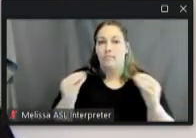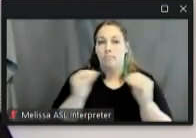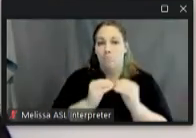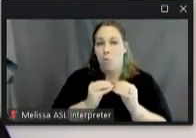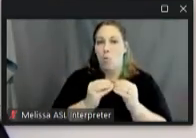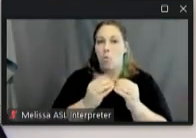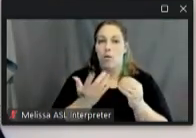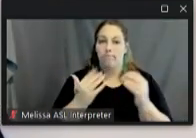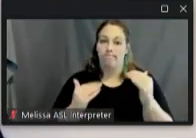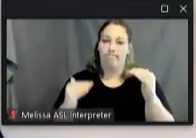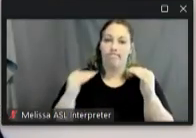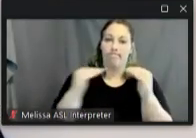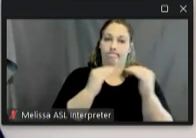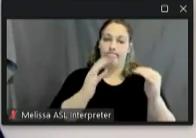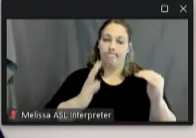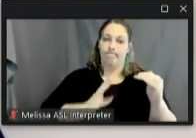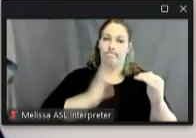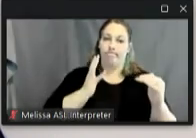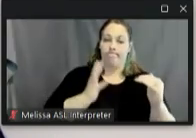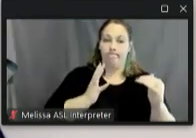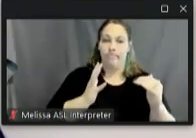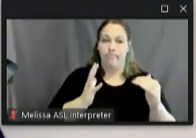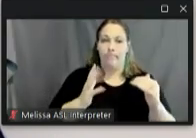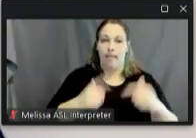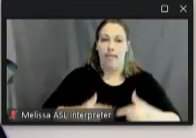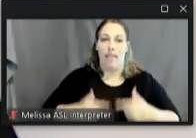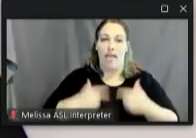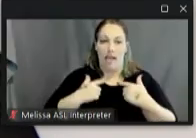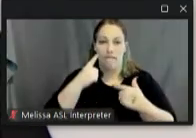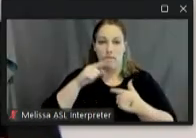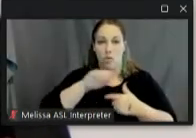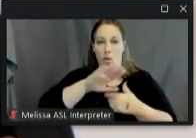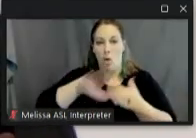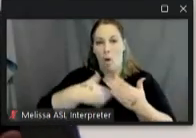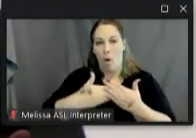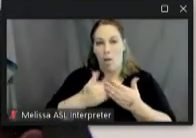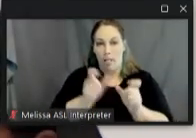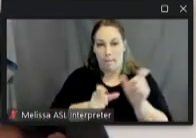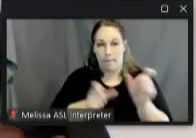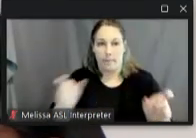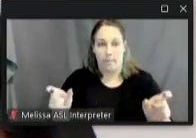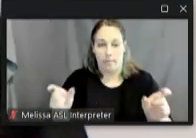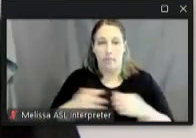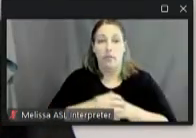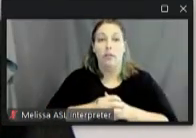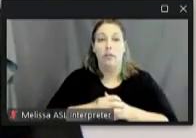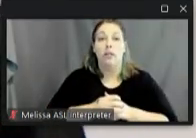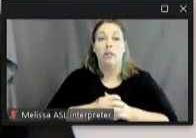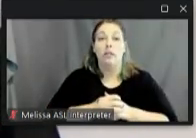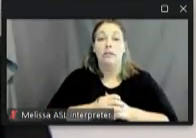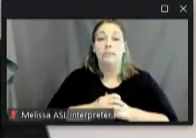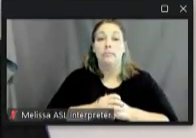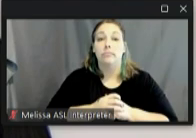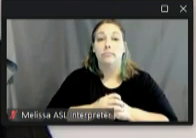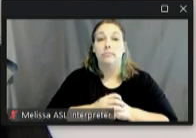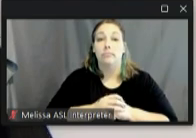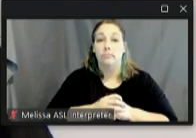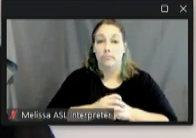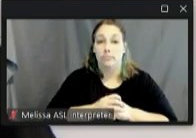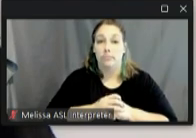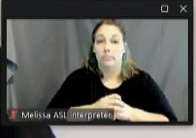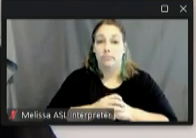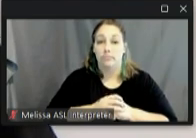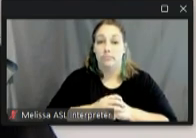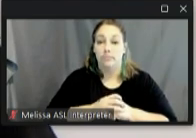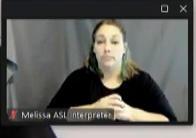de Acción Solidaria ProASol, como brazos ejecutores de la Sede Sol, han impulsado la atención prioritaria a familias donde existen una o